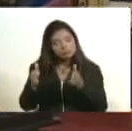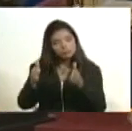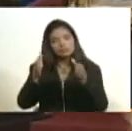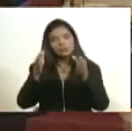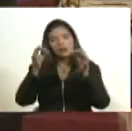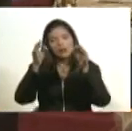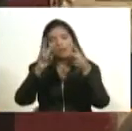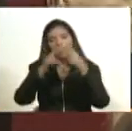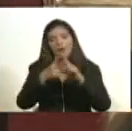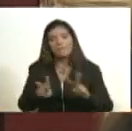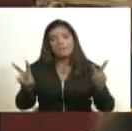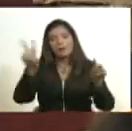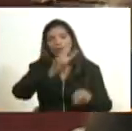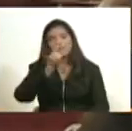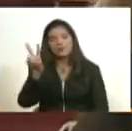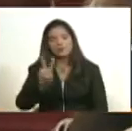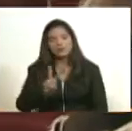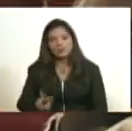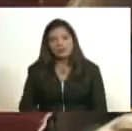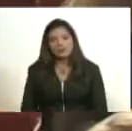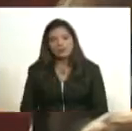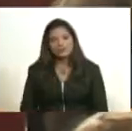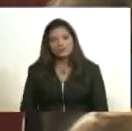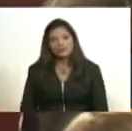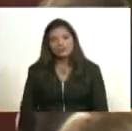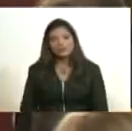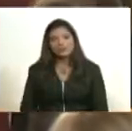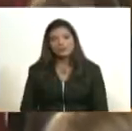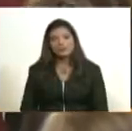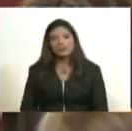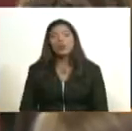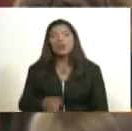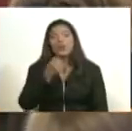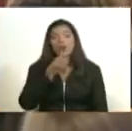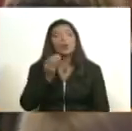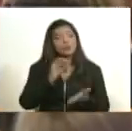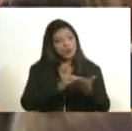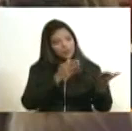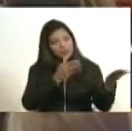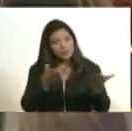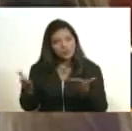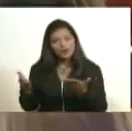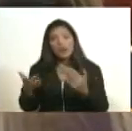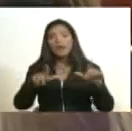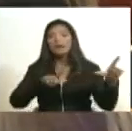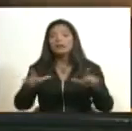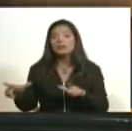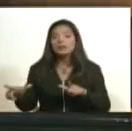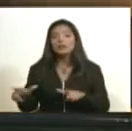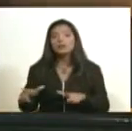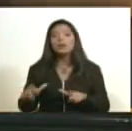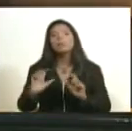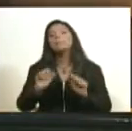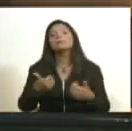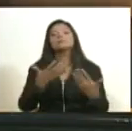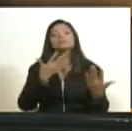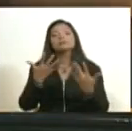la paz en Venezuela. Bueno, les doy la bienvenida otra vez. Estoy listo para